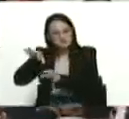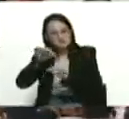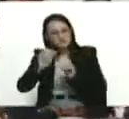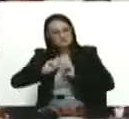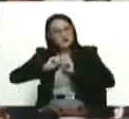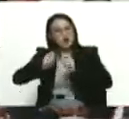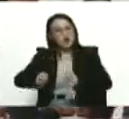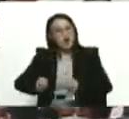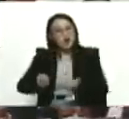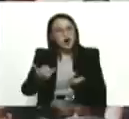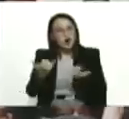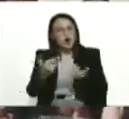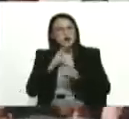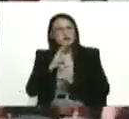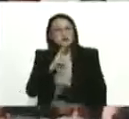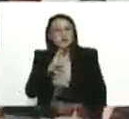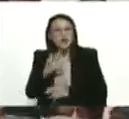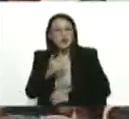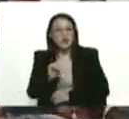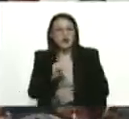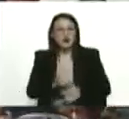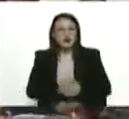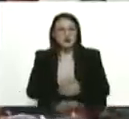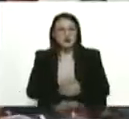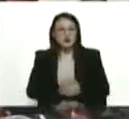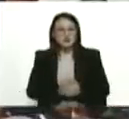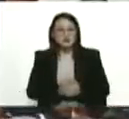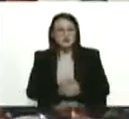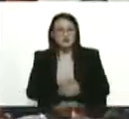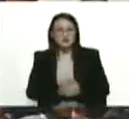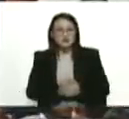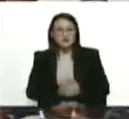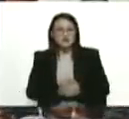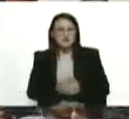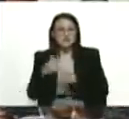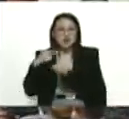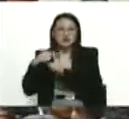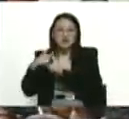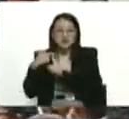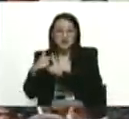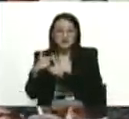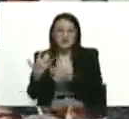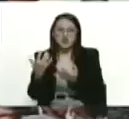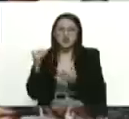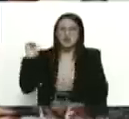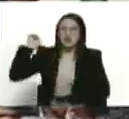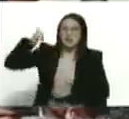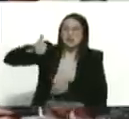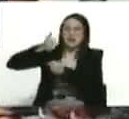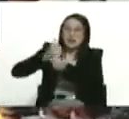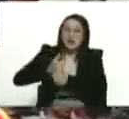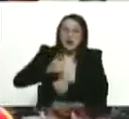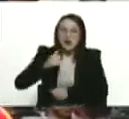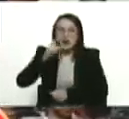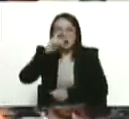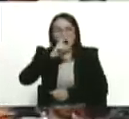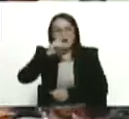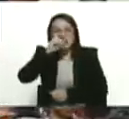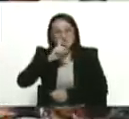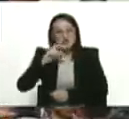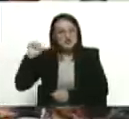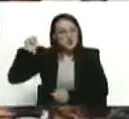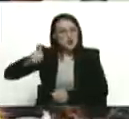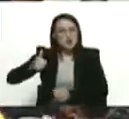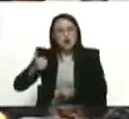Hoy están dando los frutos, hoy están dando lo que se esperó durante muchos años. Ahora, eso solo